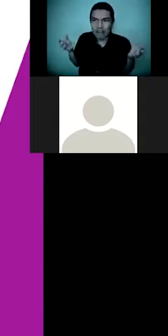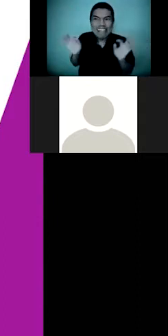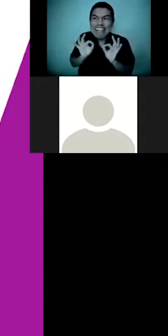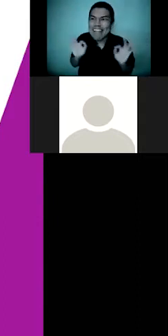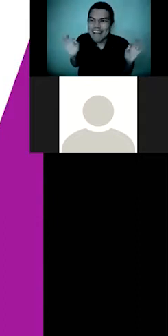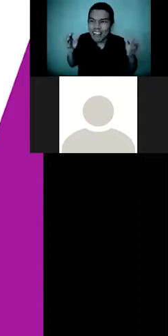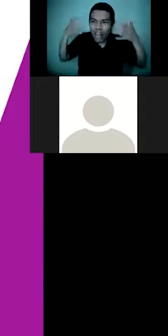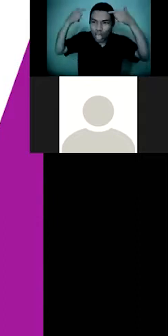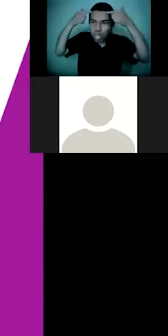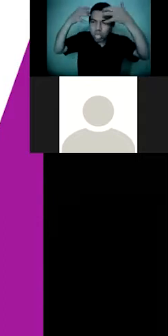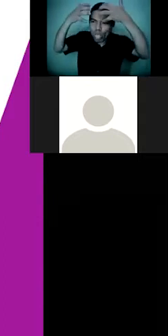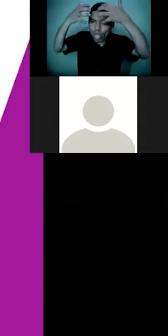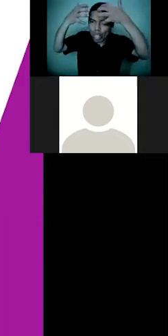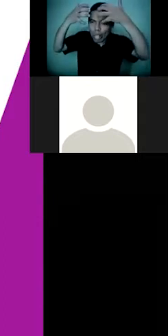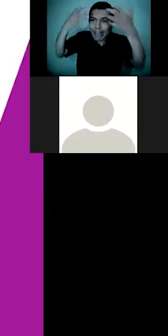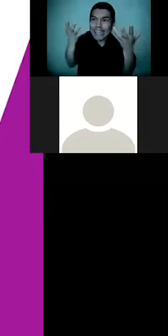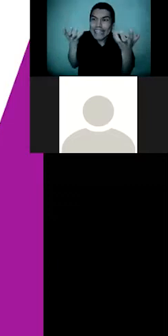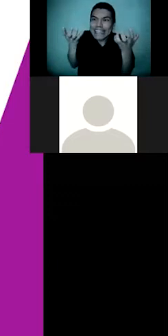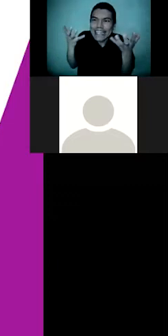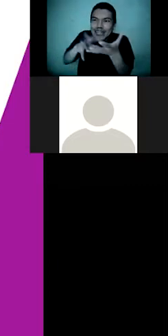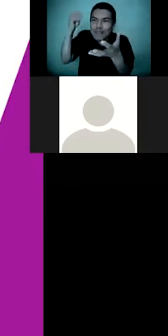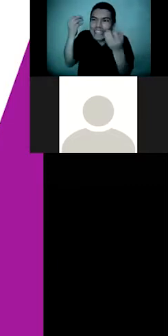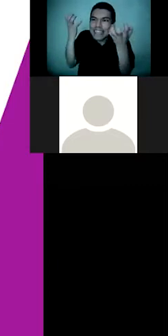esa información que el niño oyente tiene?